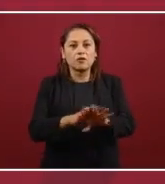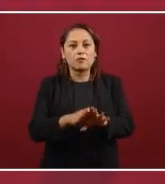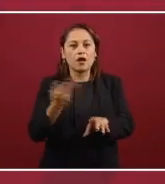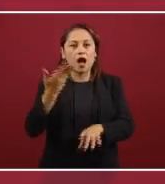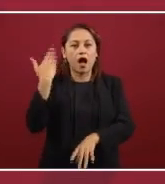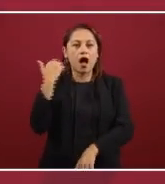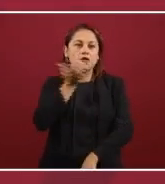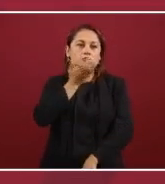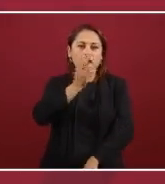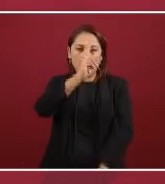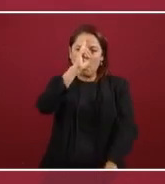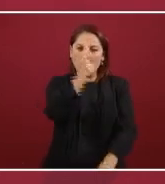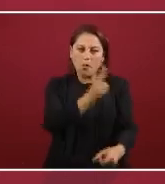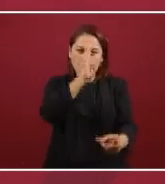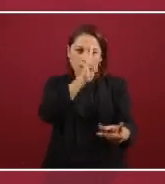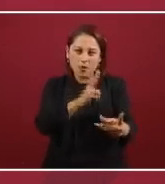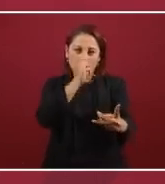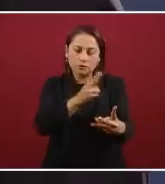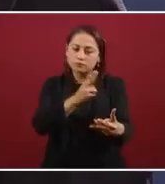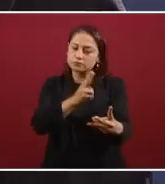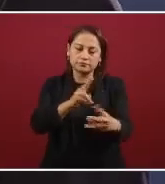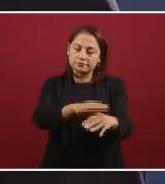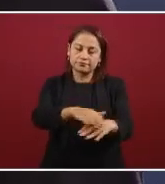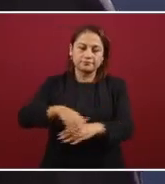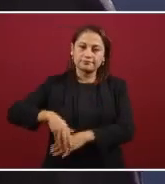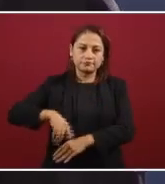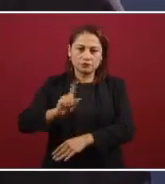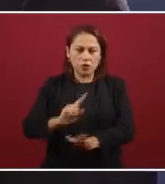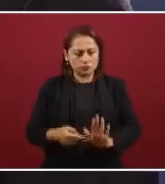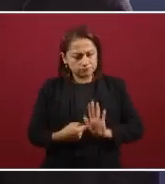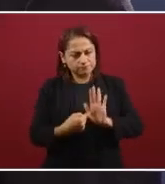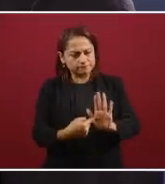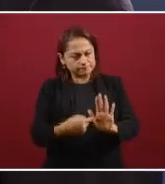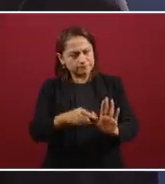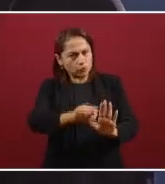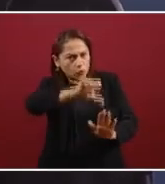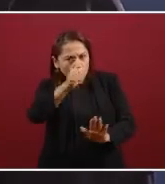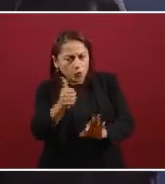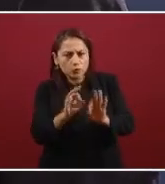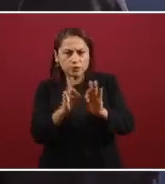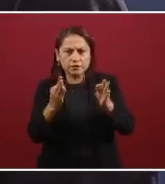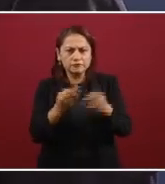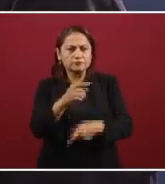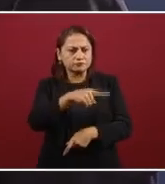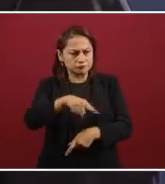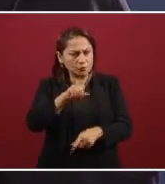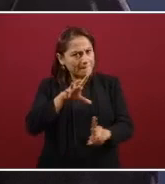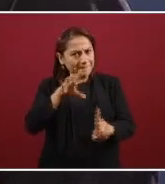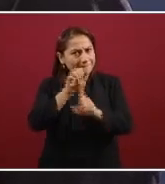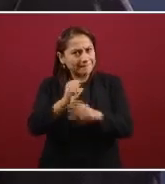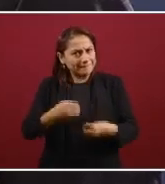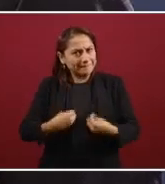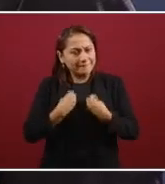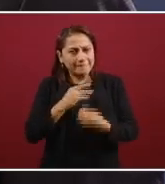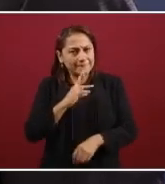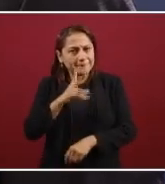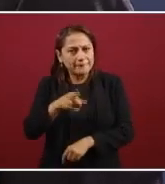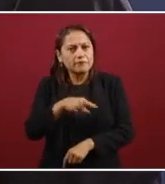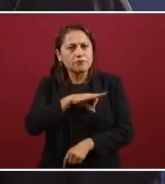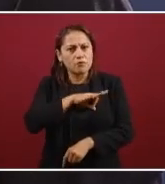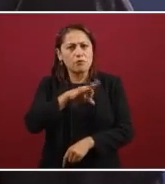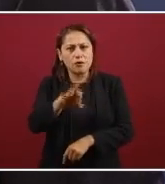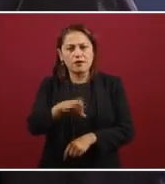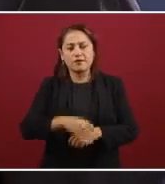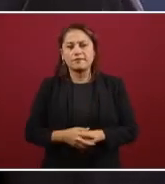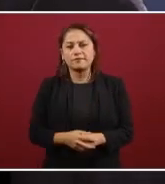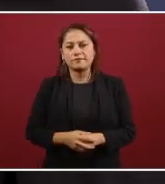dicho, de que hay otras opciones, hay otras formas de vida, y esto tiene que ver